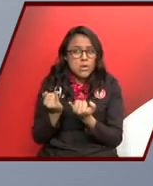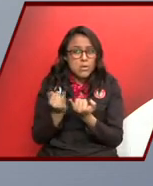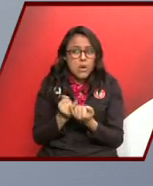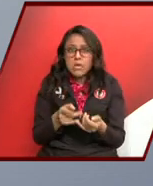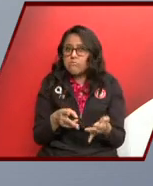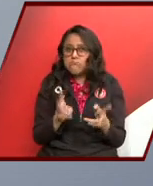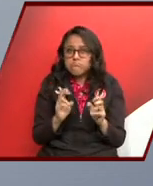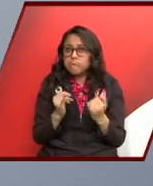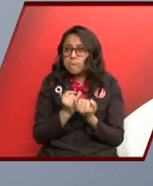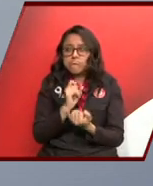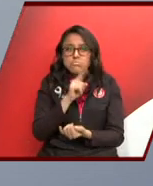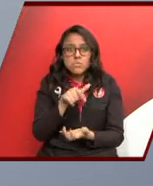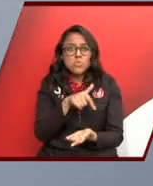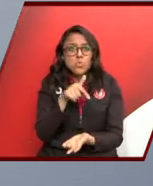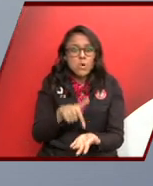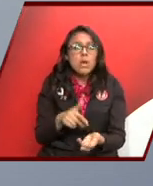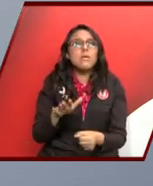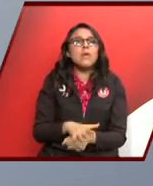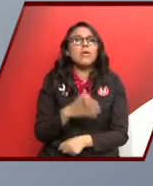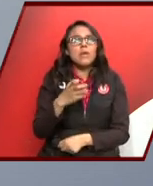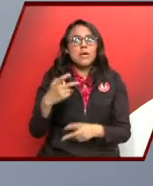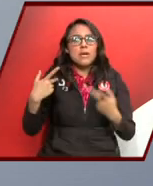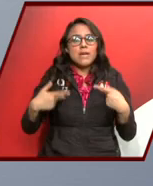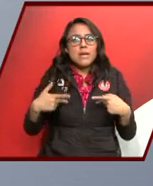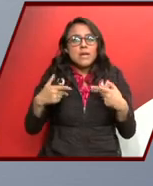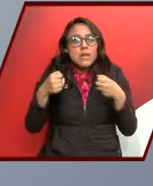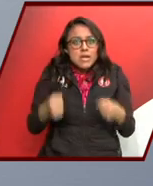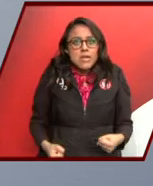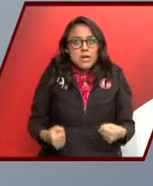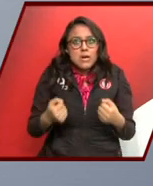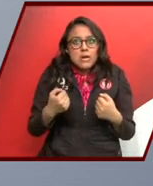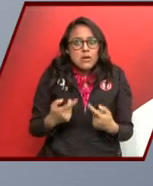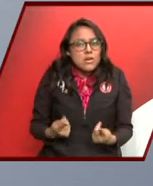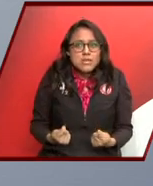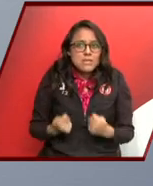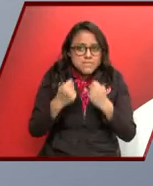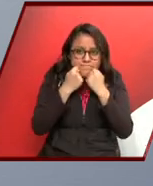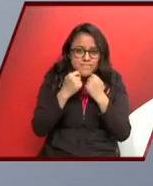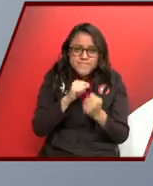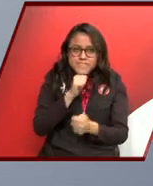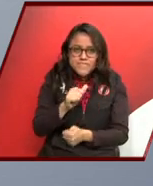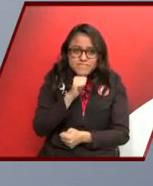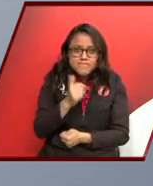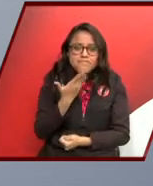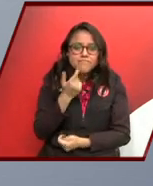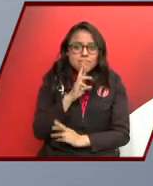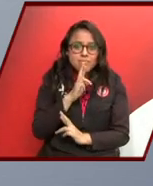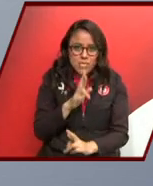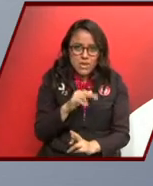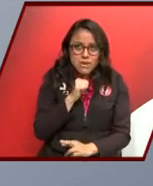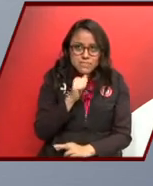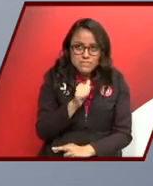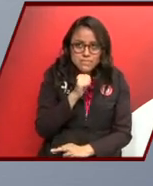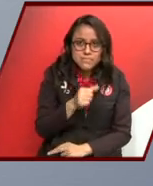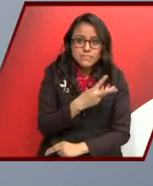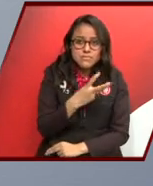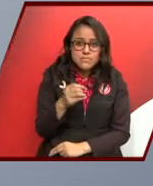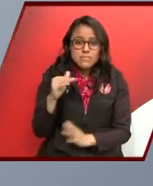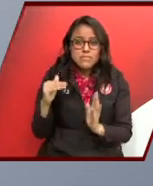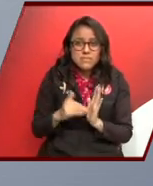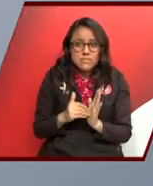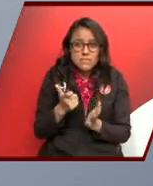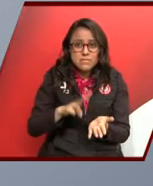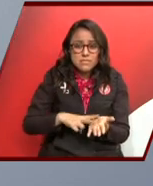asaltos continuaron en la zona. Lo que quiere decir que la seguridad que ellos metieron valía para una fregada, nada. Entonces, 300